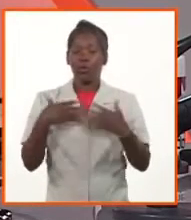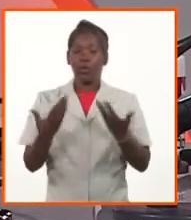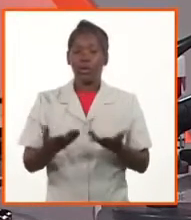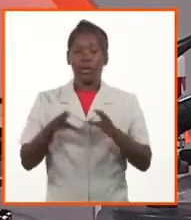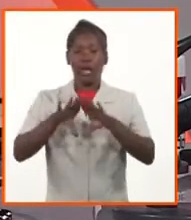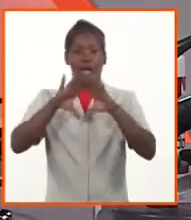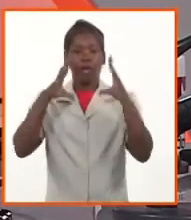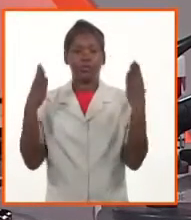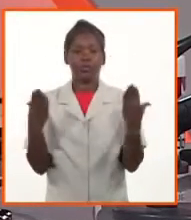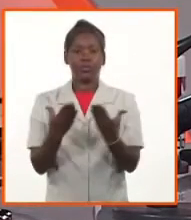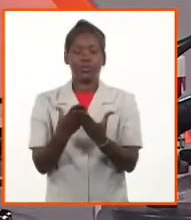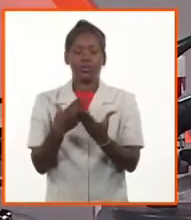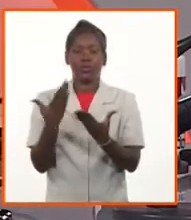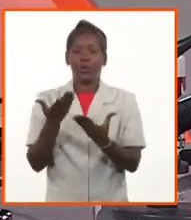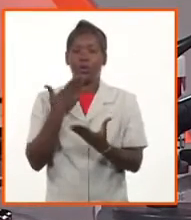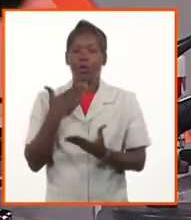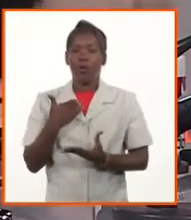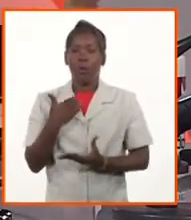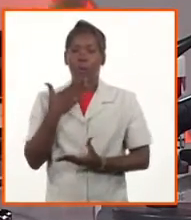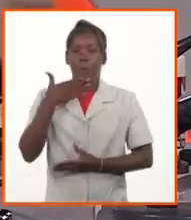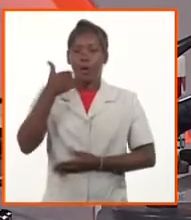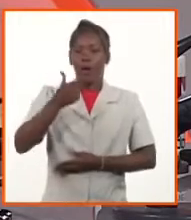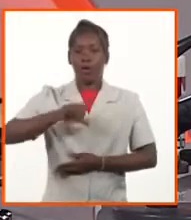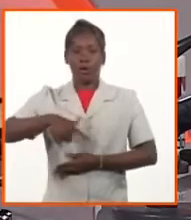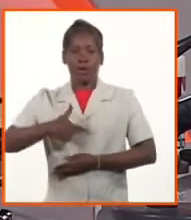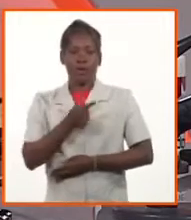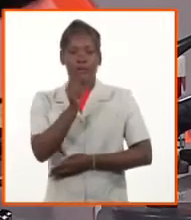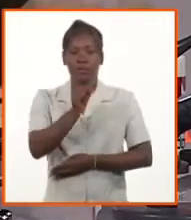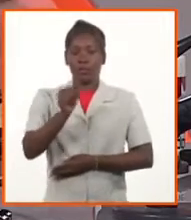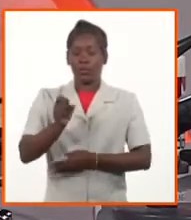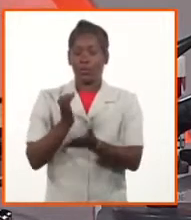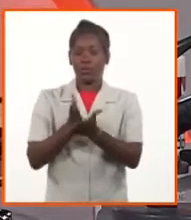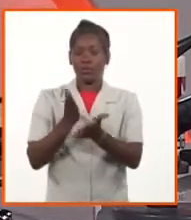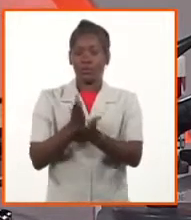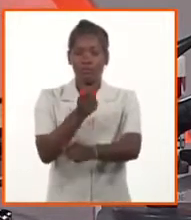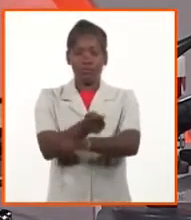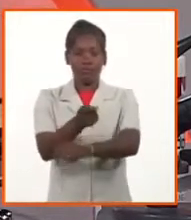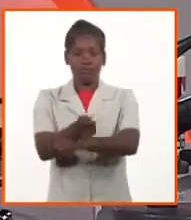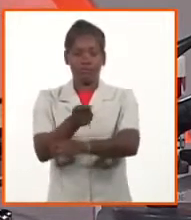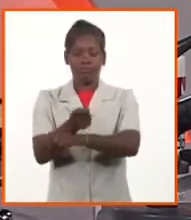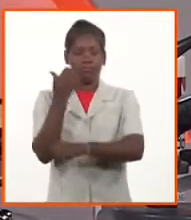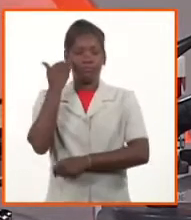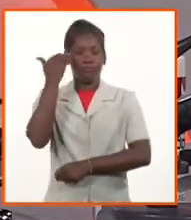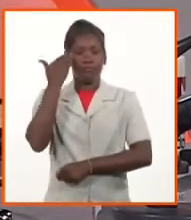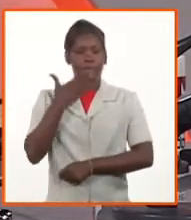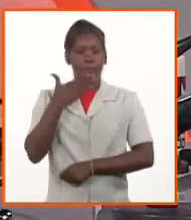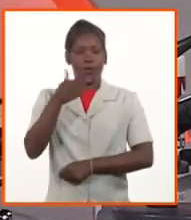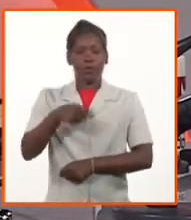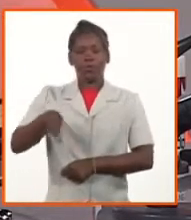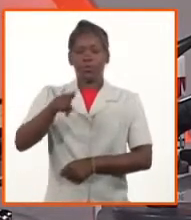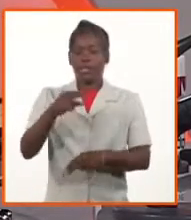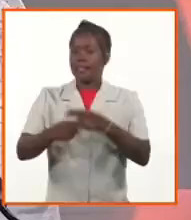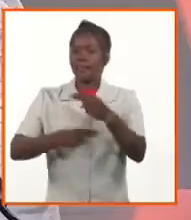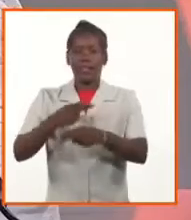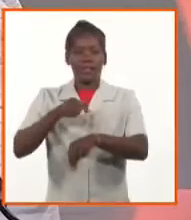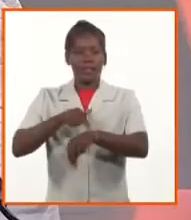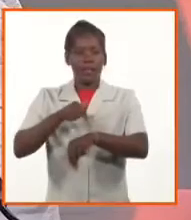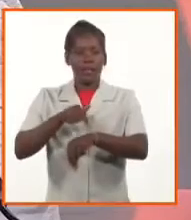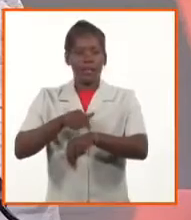expresa Rafael en el actuar de la asociación, en el actuar de sus miembros en estos tiempos. Mira,